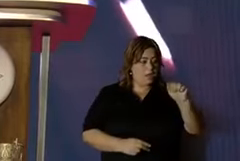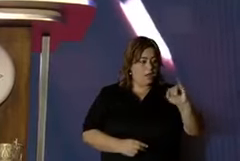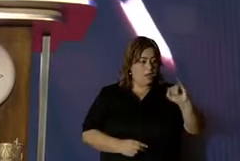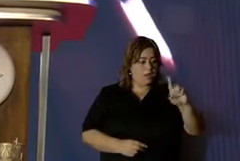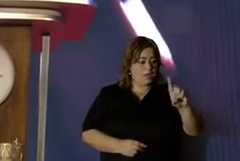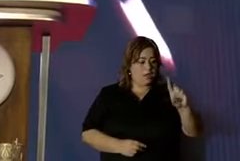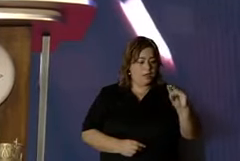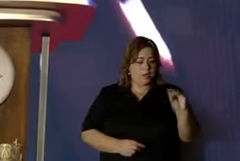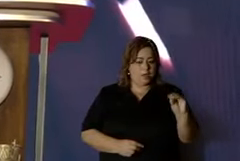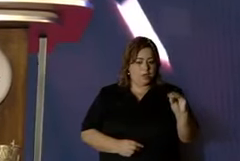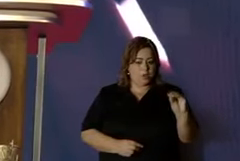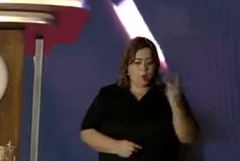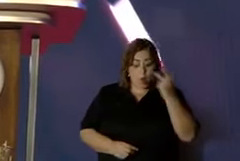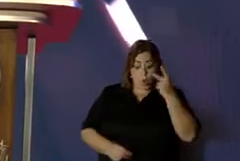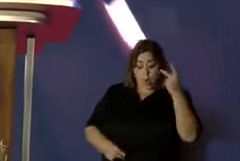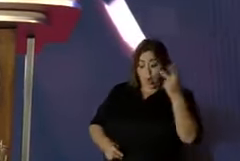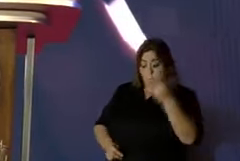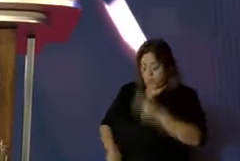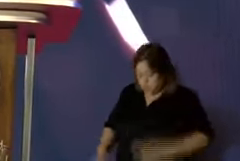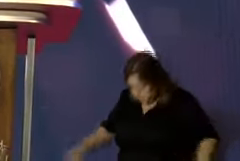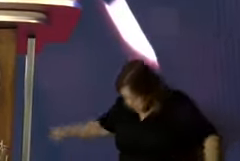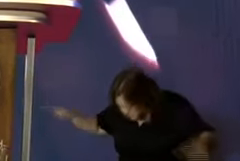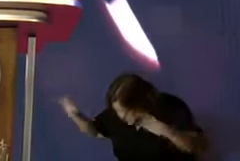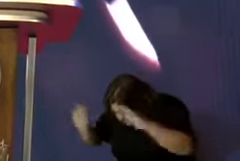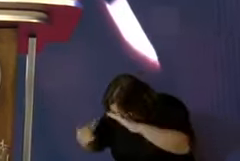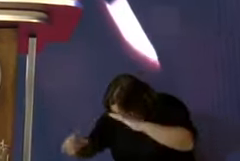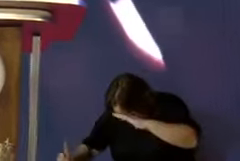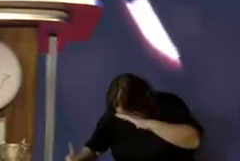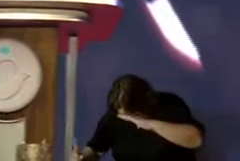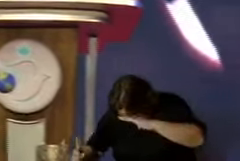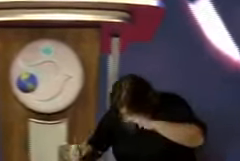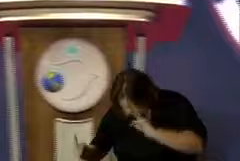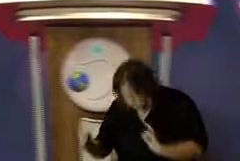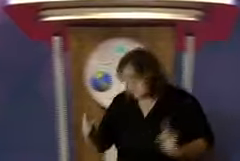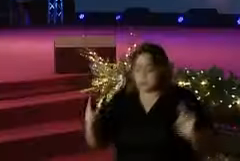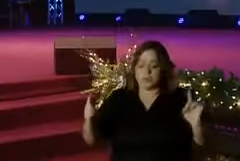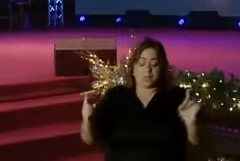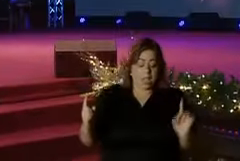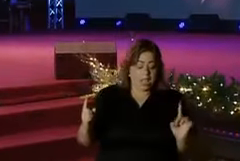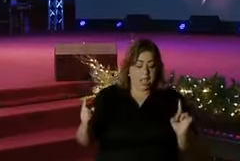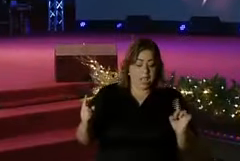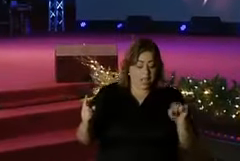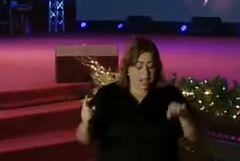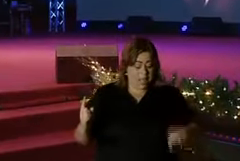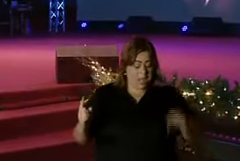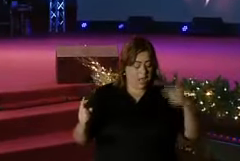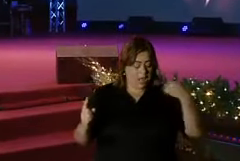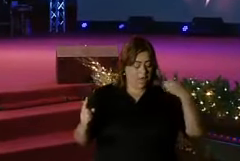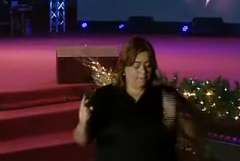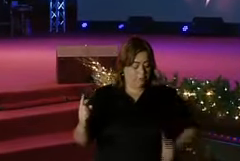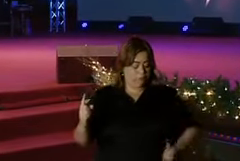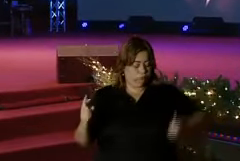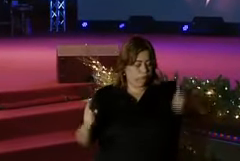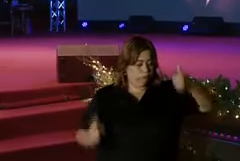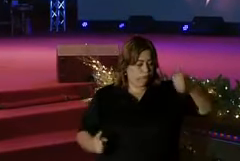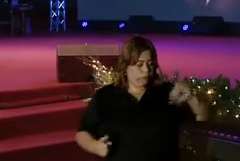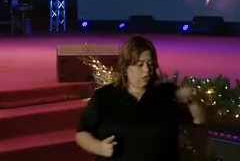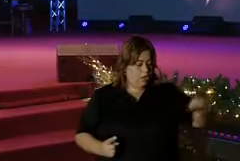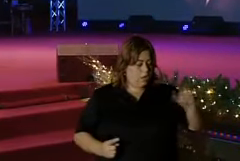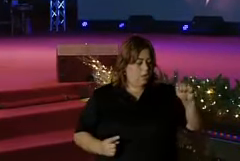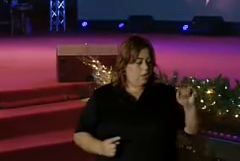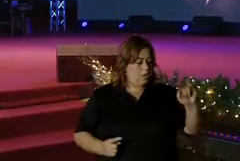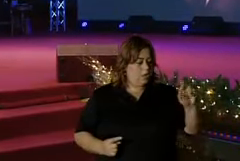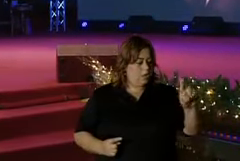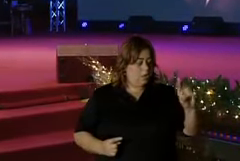vio, se postró a sus pies. Hermano, mire el escenario. Un grande de la sinagoga, un principal